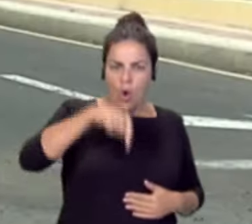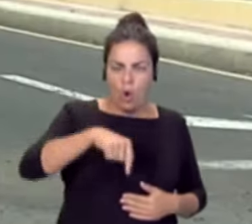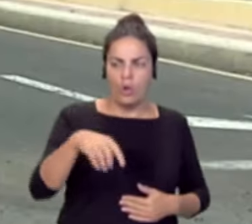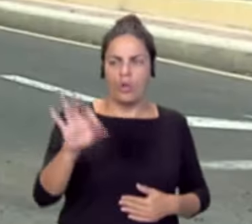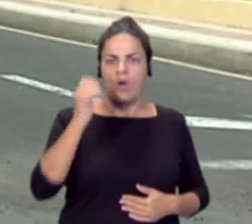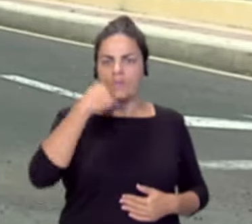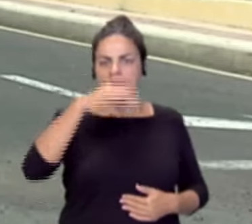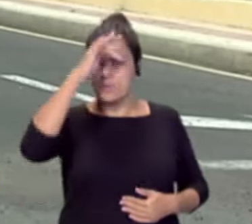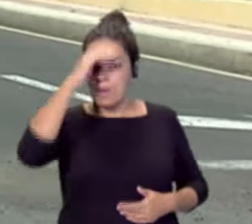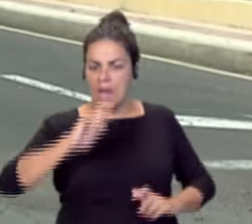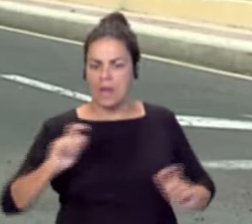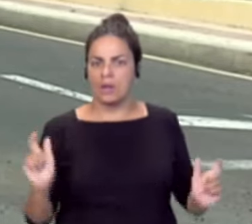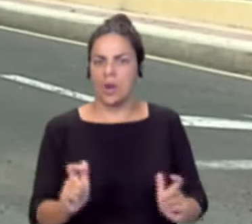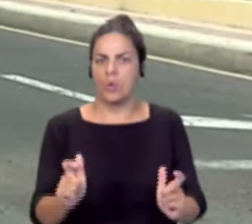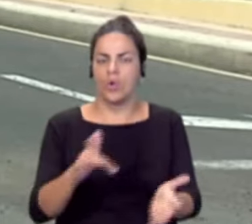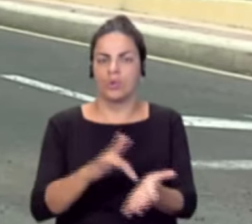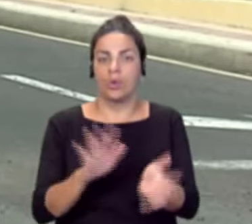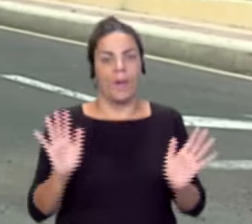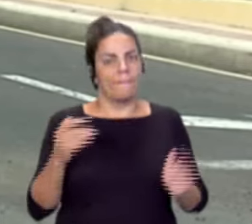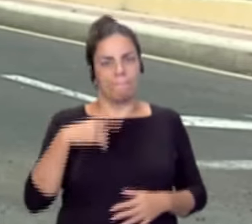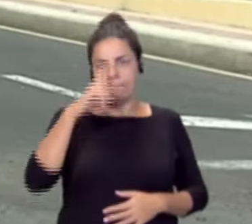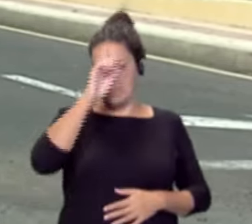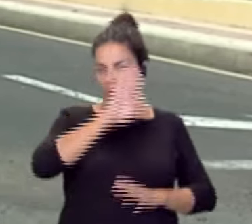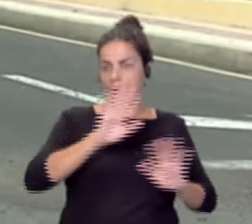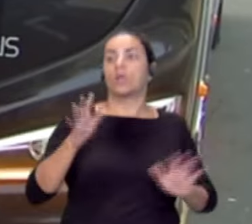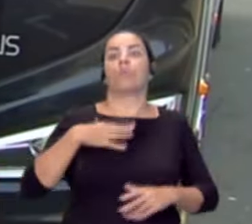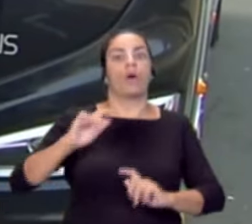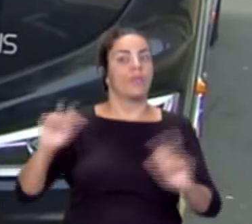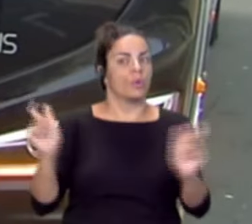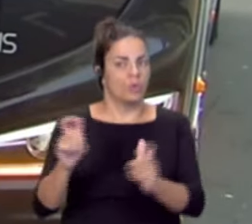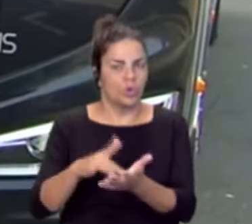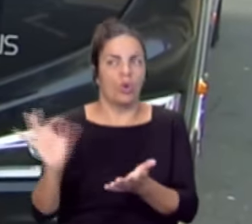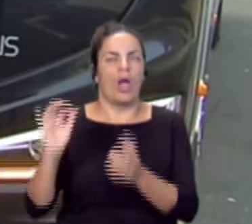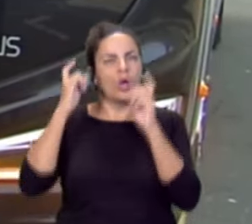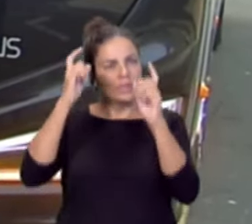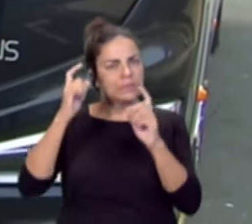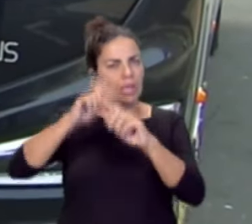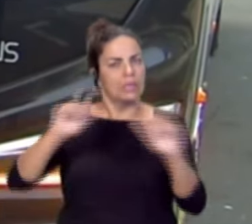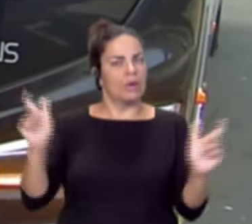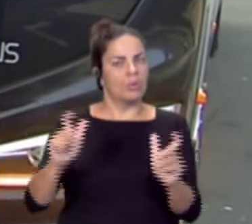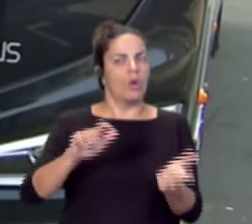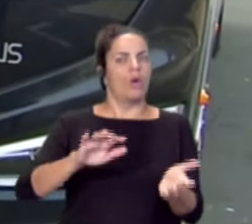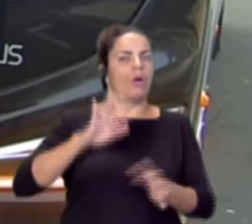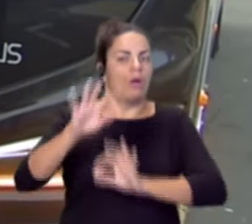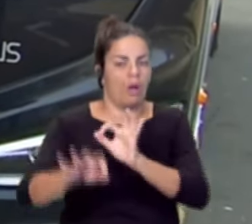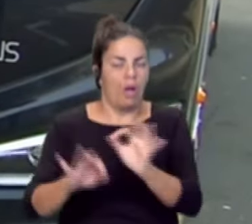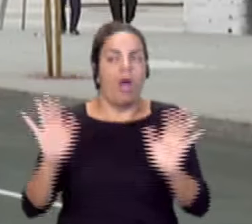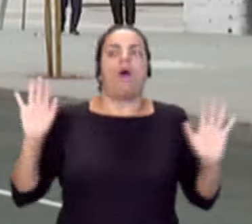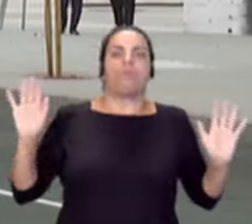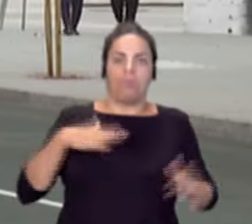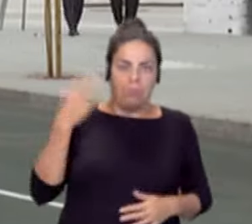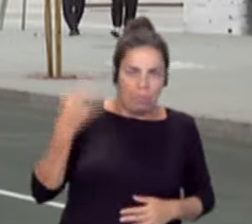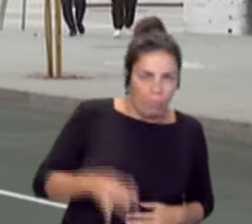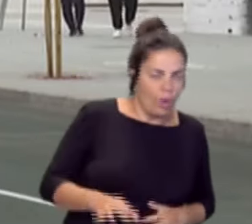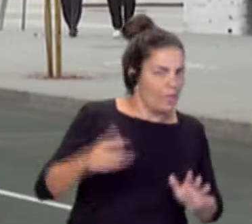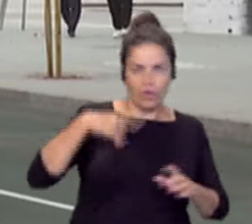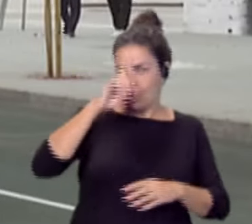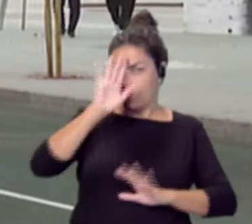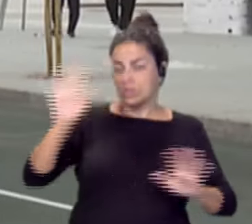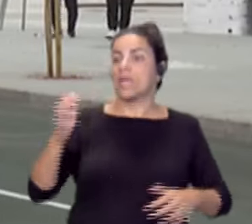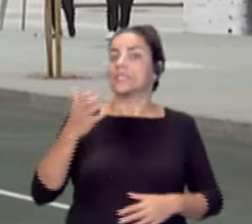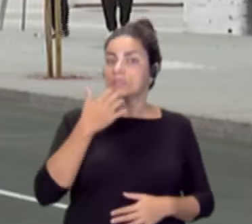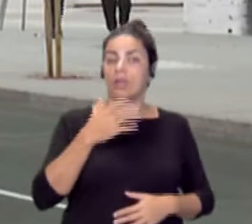semana. Lo que no quiere decir que no se celebren estas reuniones o que se está intentando. Desde el momento en que haya posibilidad de cerrar un acuerdo, se